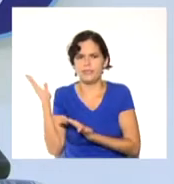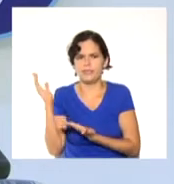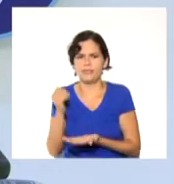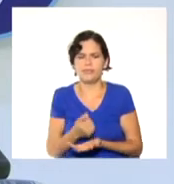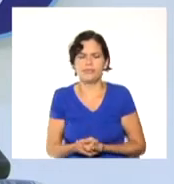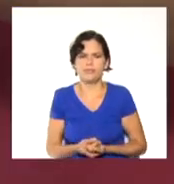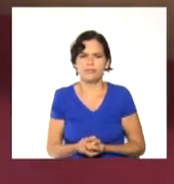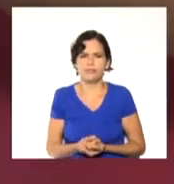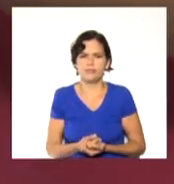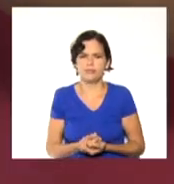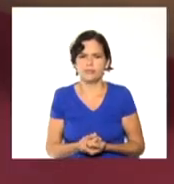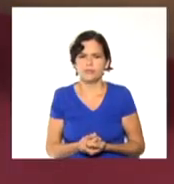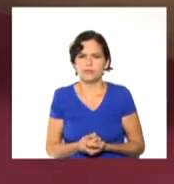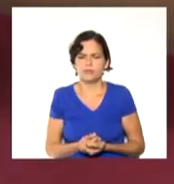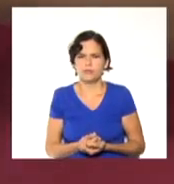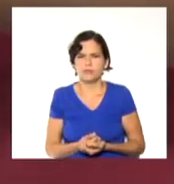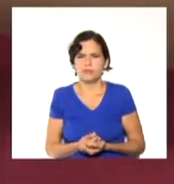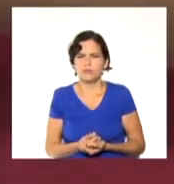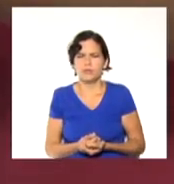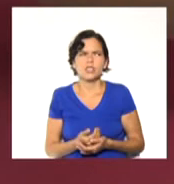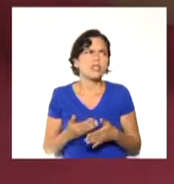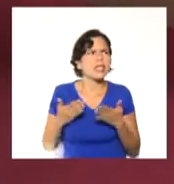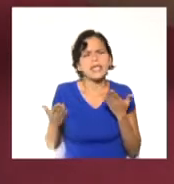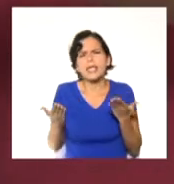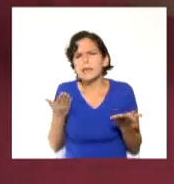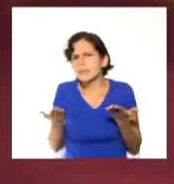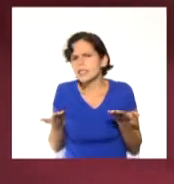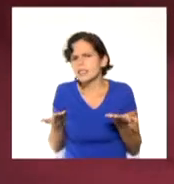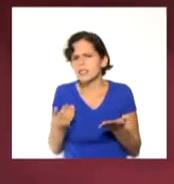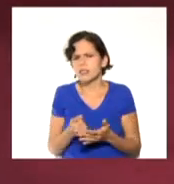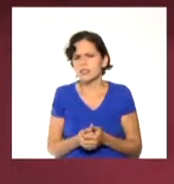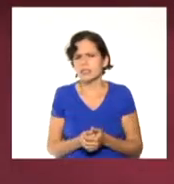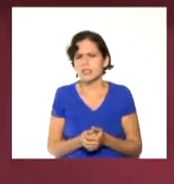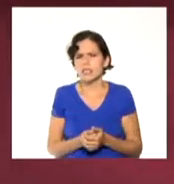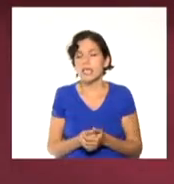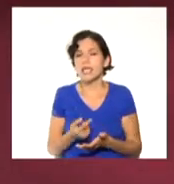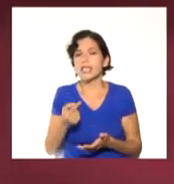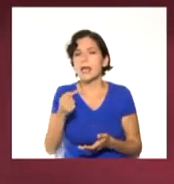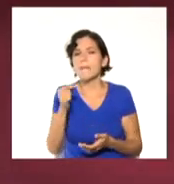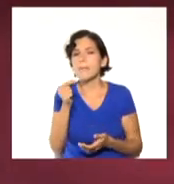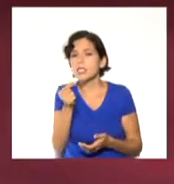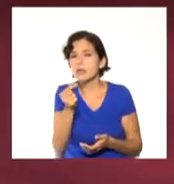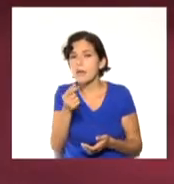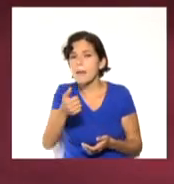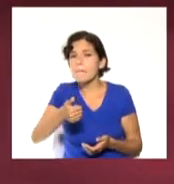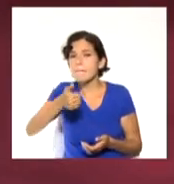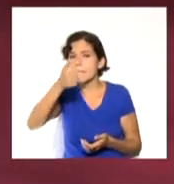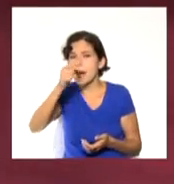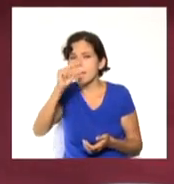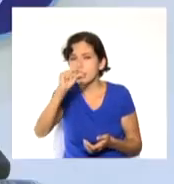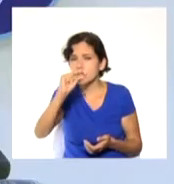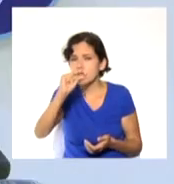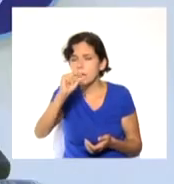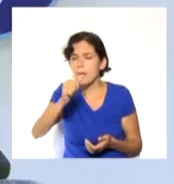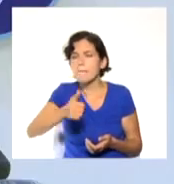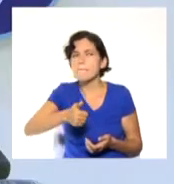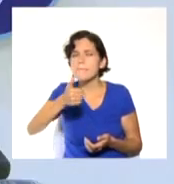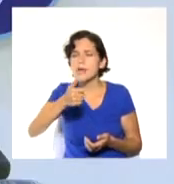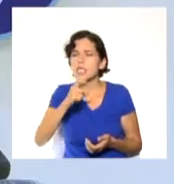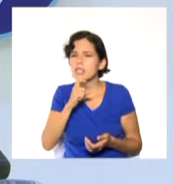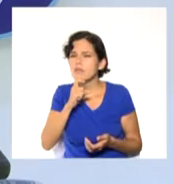paquete. ¿Qué sucede? Estas partículas, mientras más pequeñas son, más difíciles de